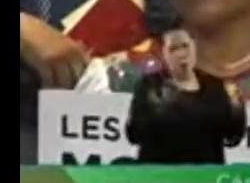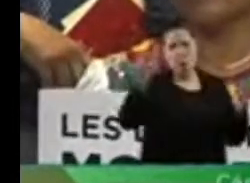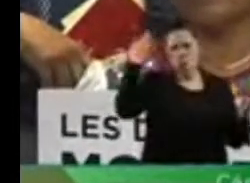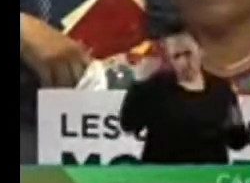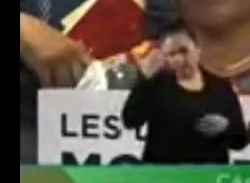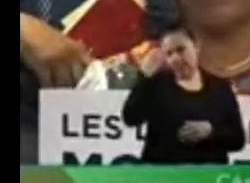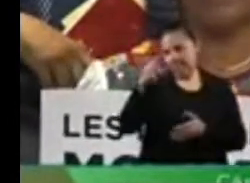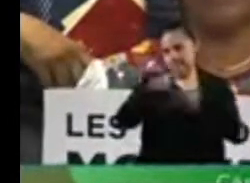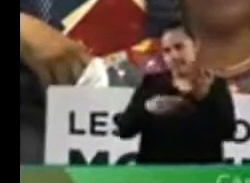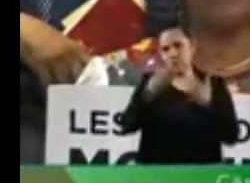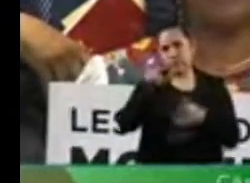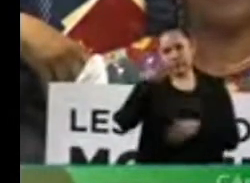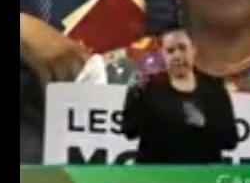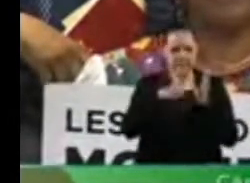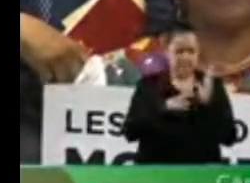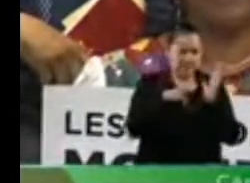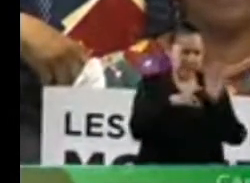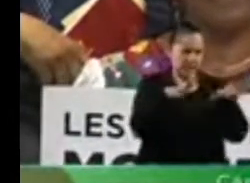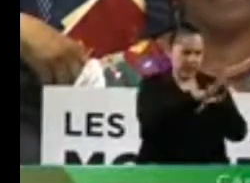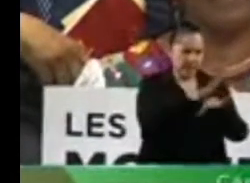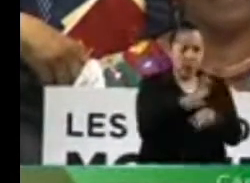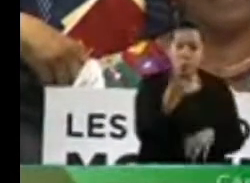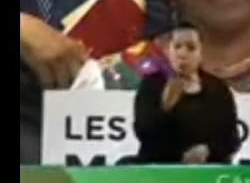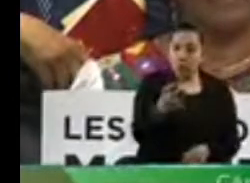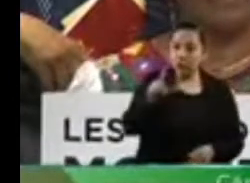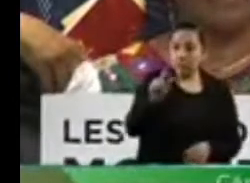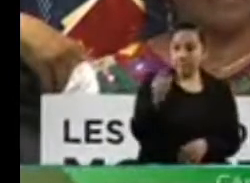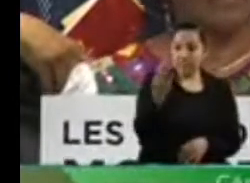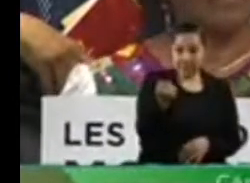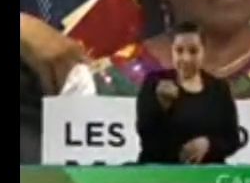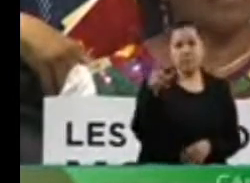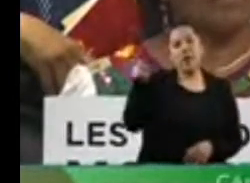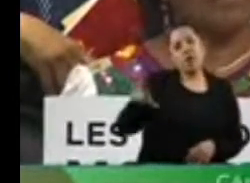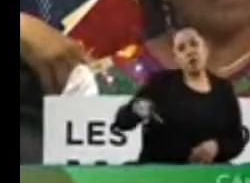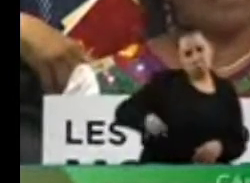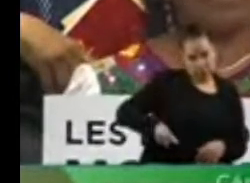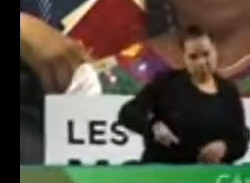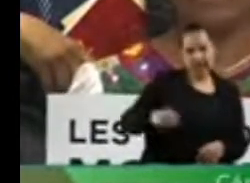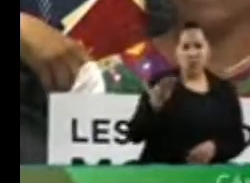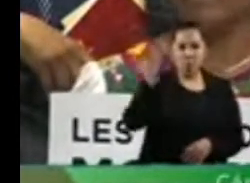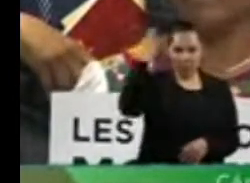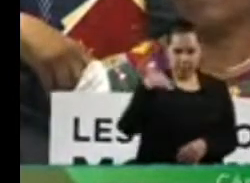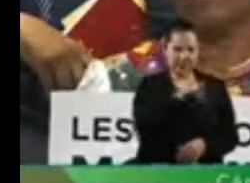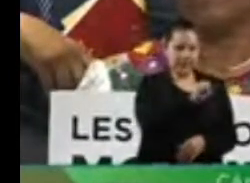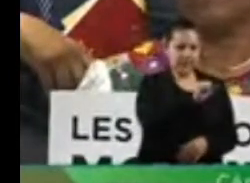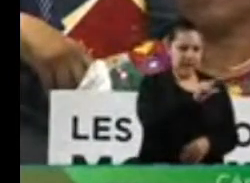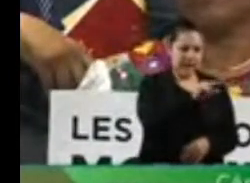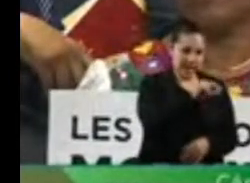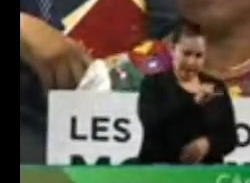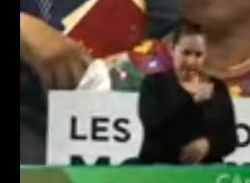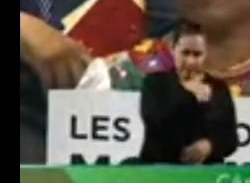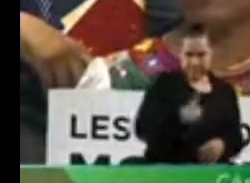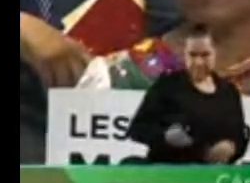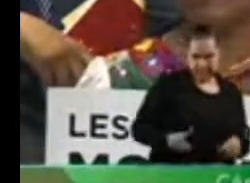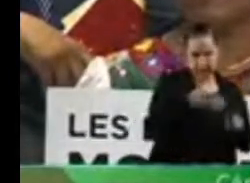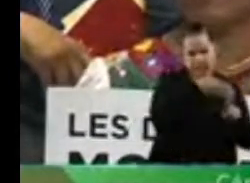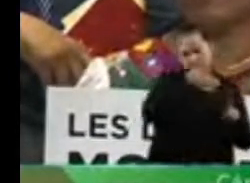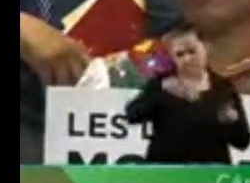desde 1917, 429 de ellas del gobierno usurpador de Carlos Salinas al gobierno de Enrique Peña